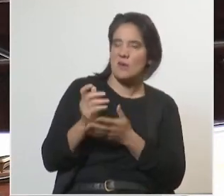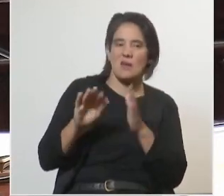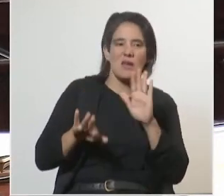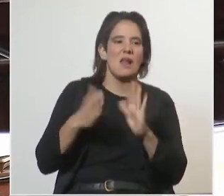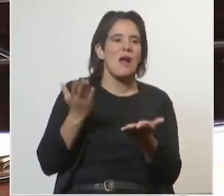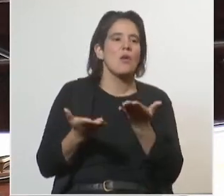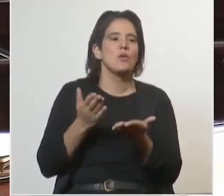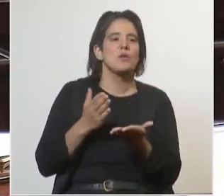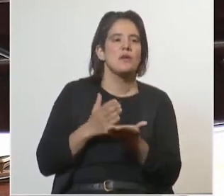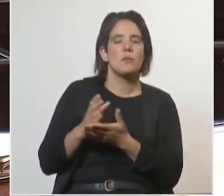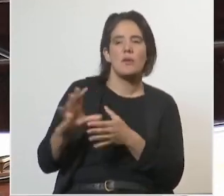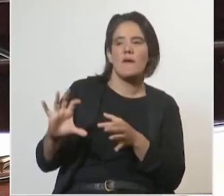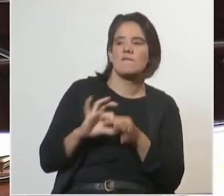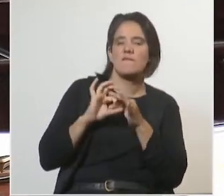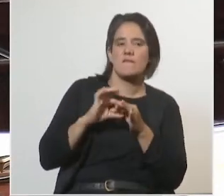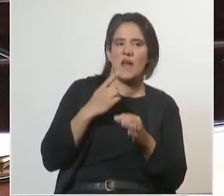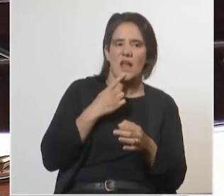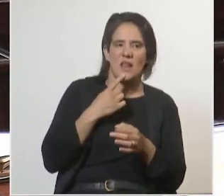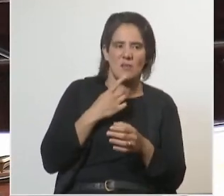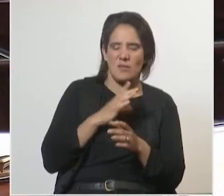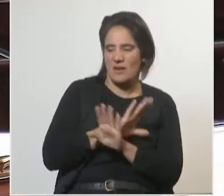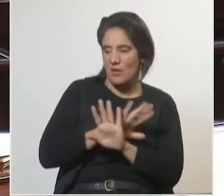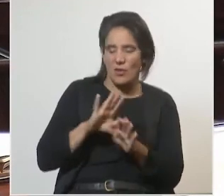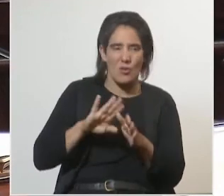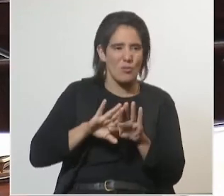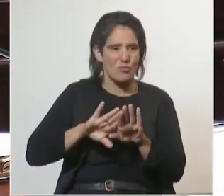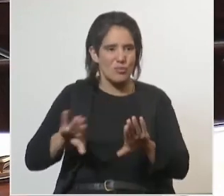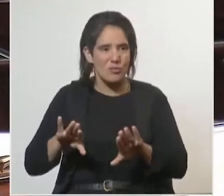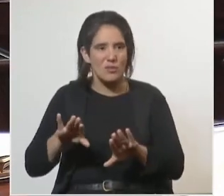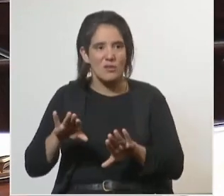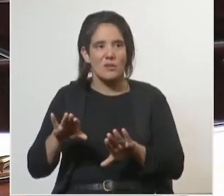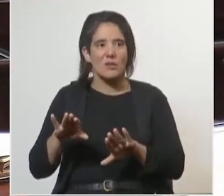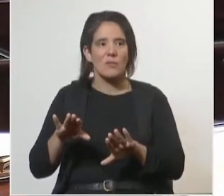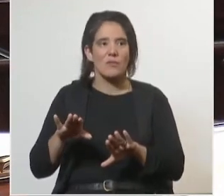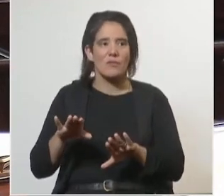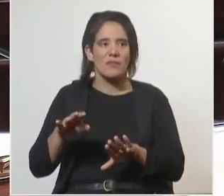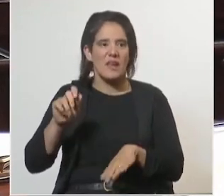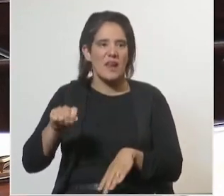haya llevado a la justicia el conflicto,